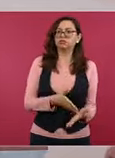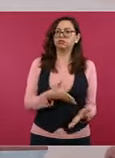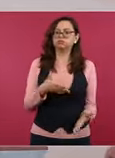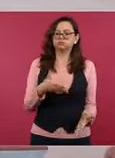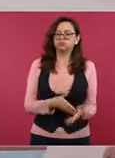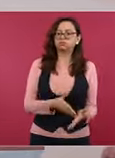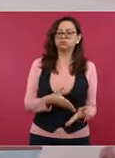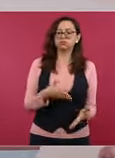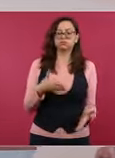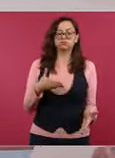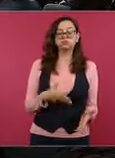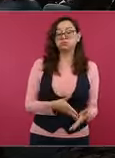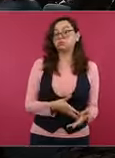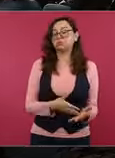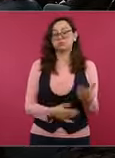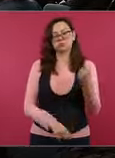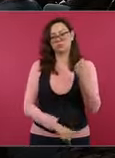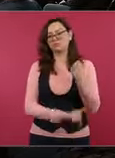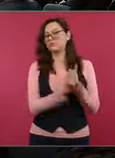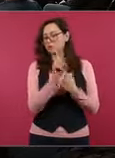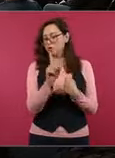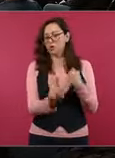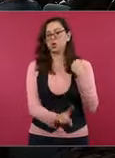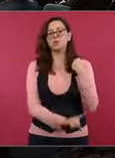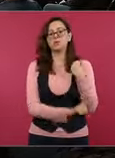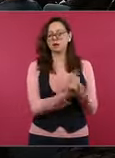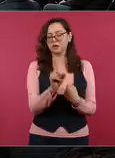porque nuestros adversarios, los conservadores